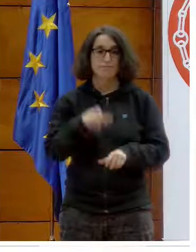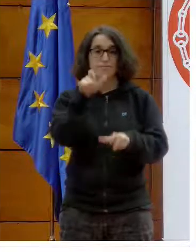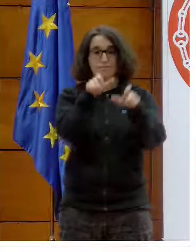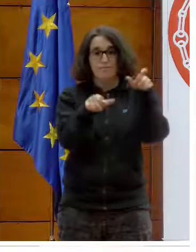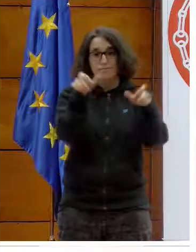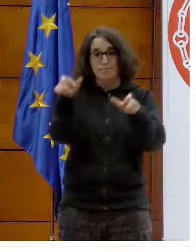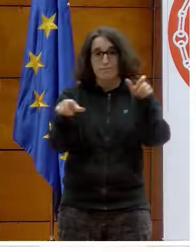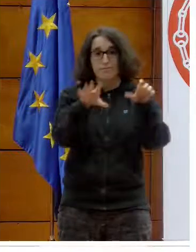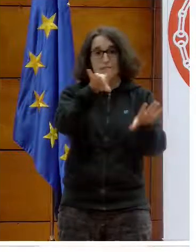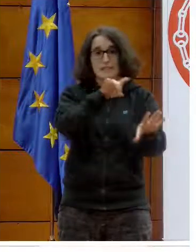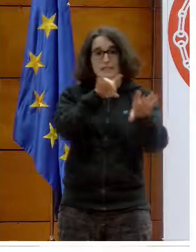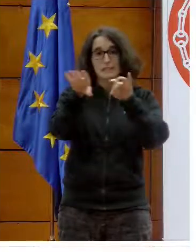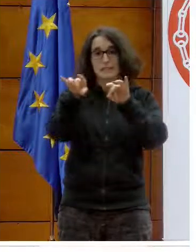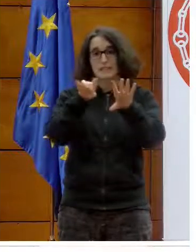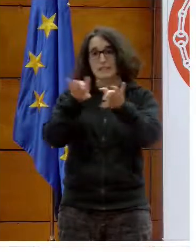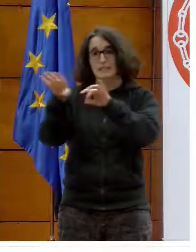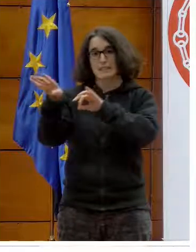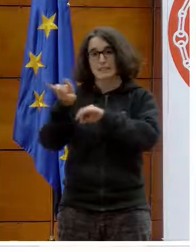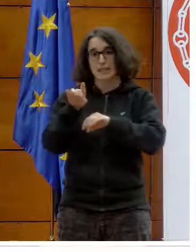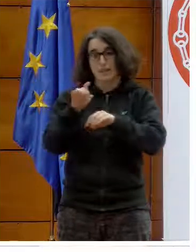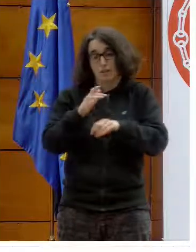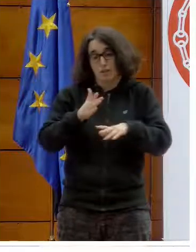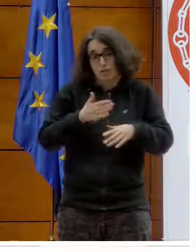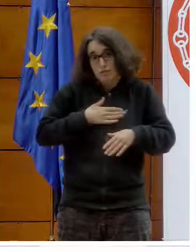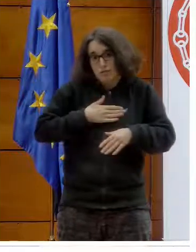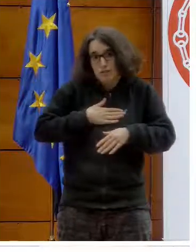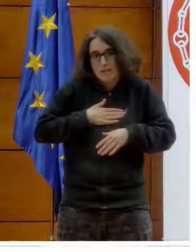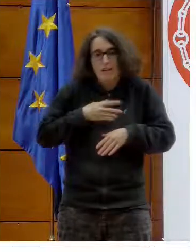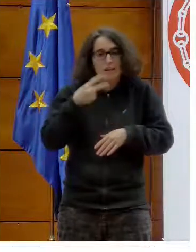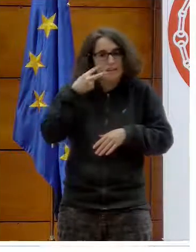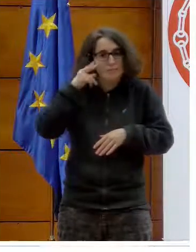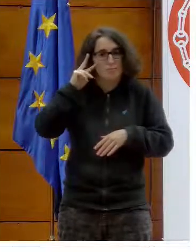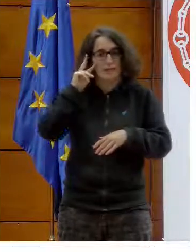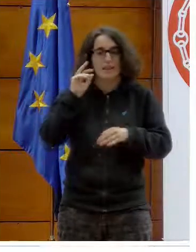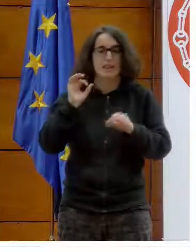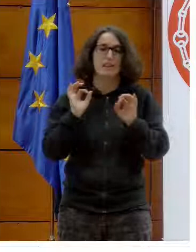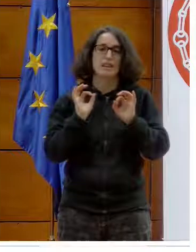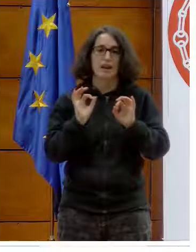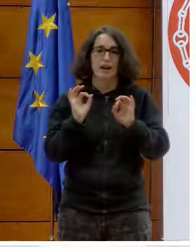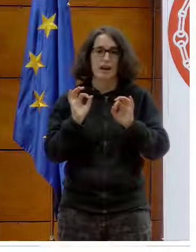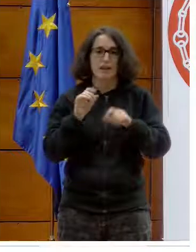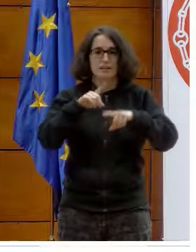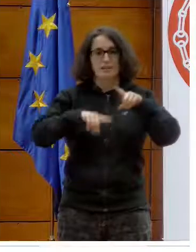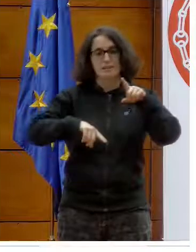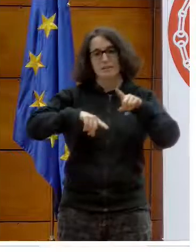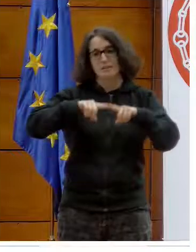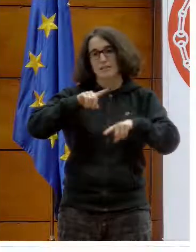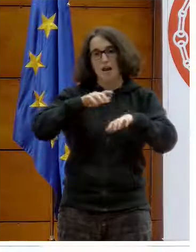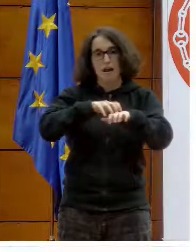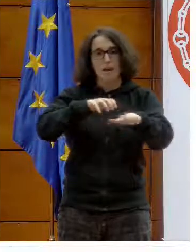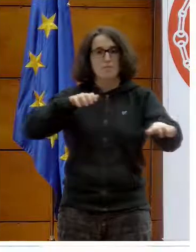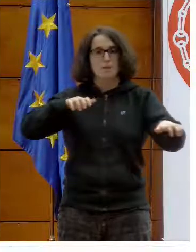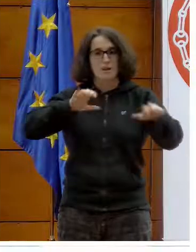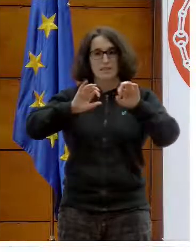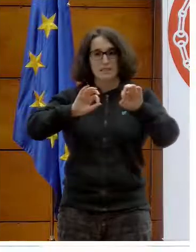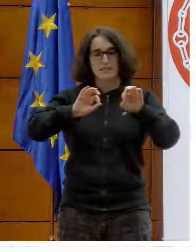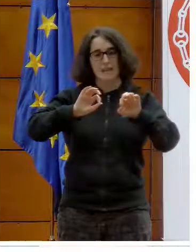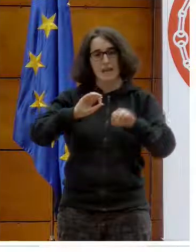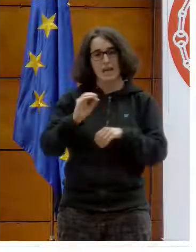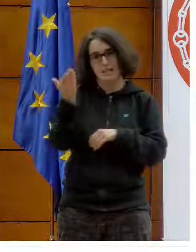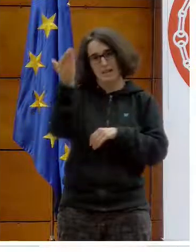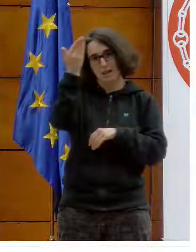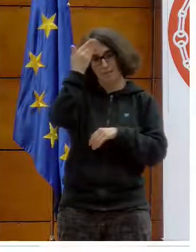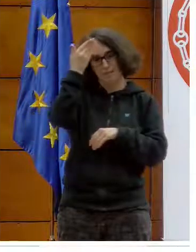candidatos, contaros que nuestra experiencia a día de hoy ha sido sobre todo en la patología neurológica. Hemos trabajado con daño